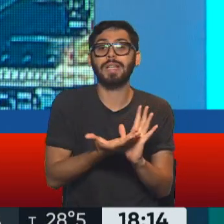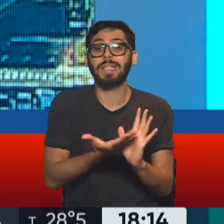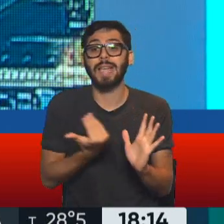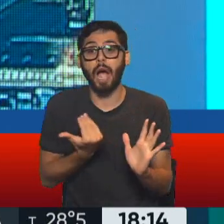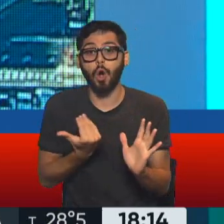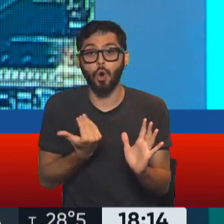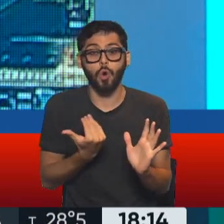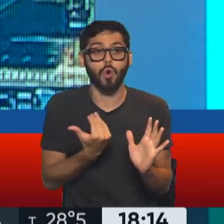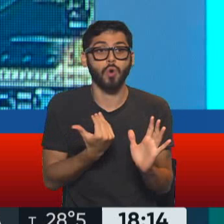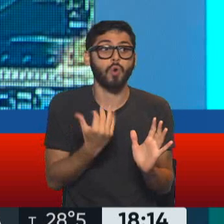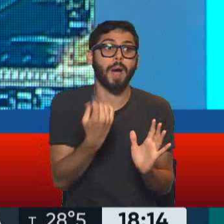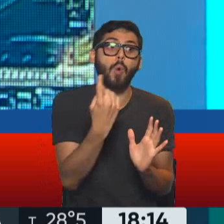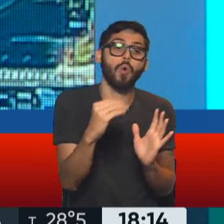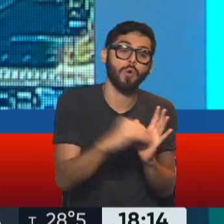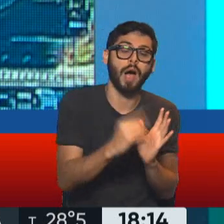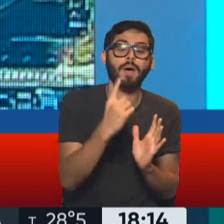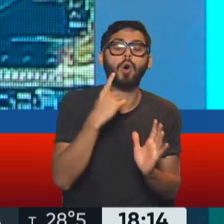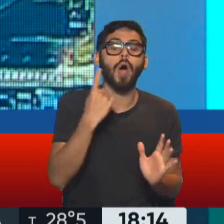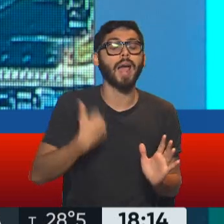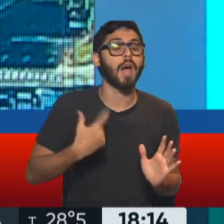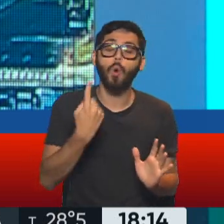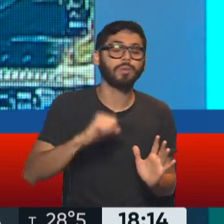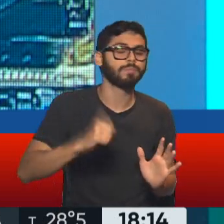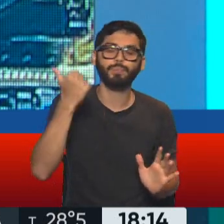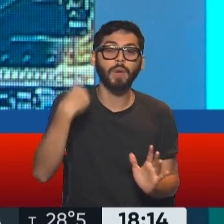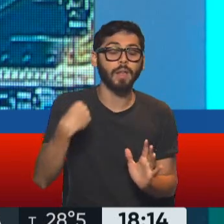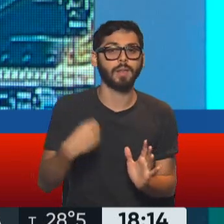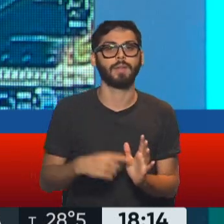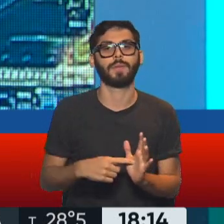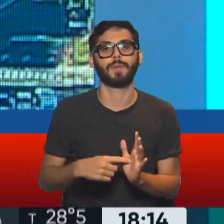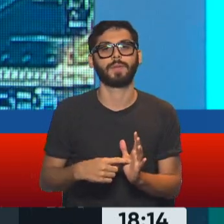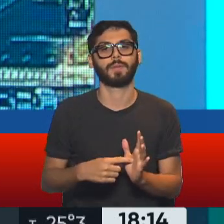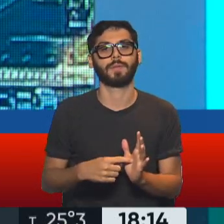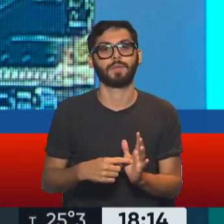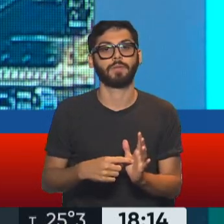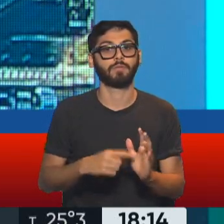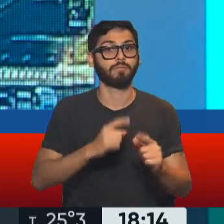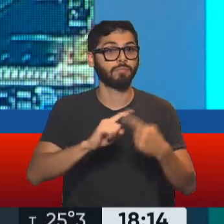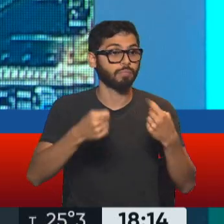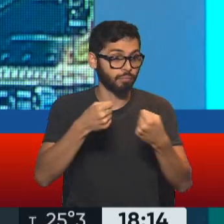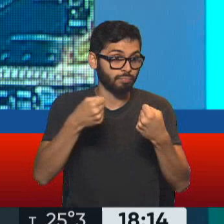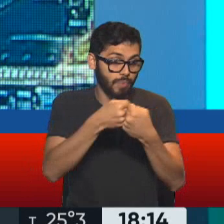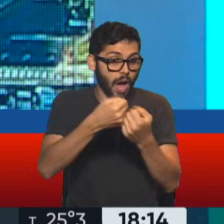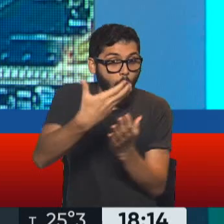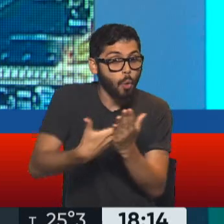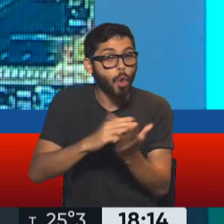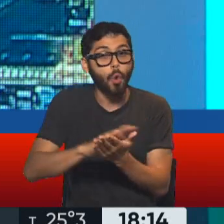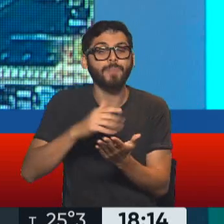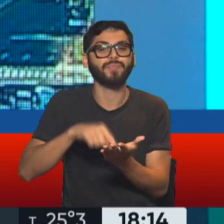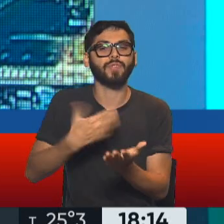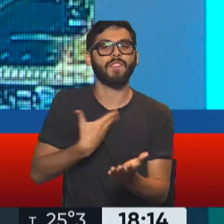tuvo que ceder y bastante. ¿Qué sacó a favor? La posibilidad de tener un acuerdo de facilidades extendidas